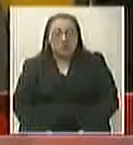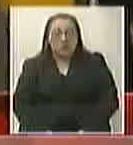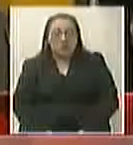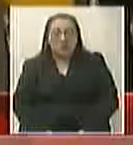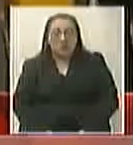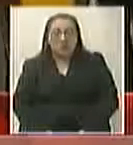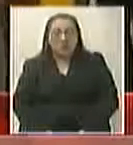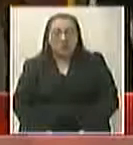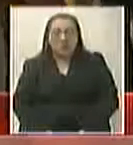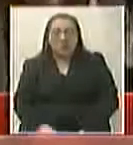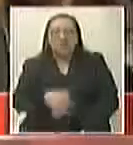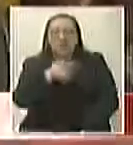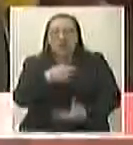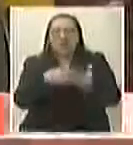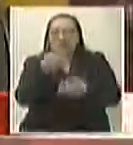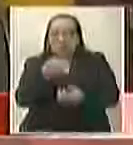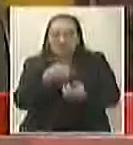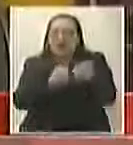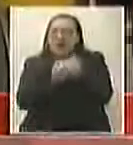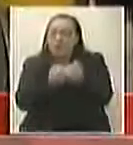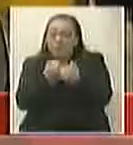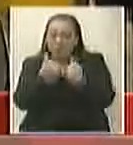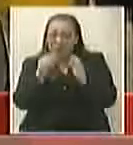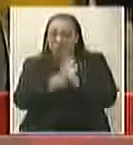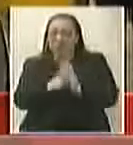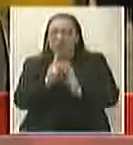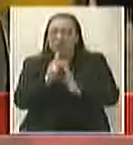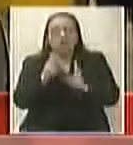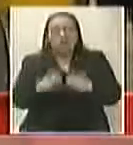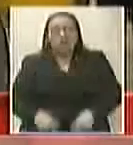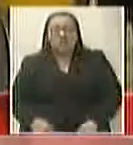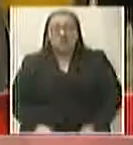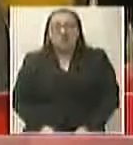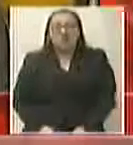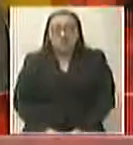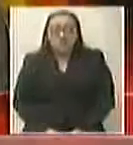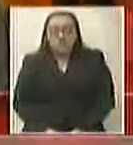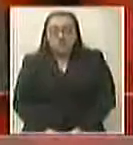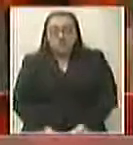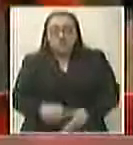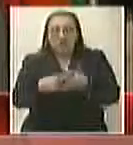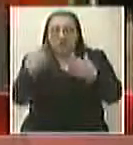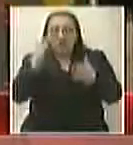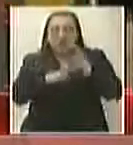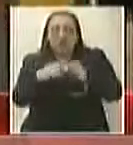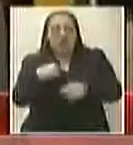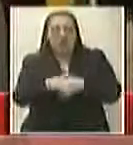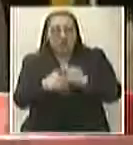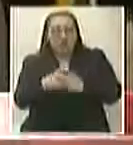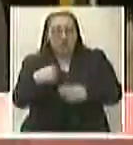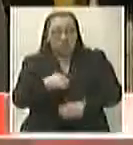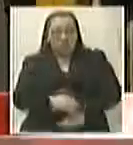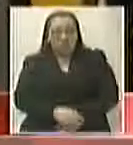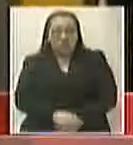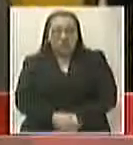está escuchando, sienta que realmente se ampara y que son temas de que en realidad nos conviene a todos, nos concierne a